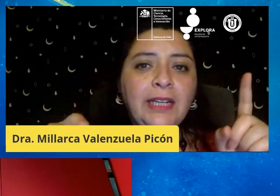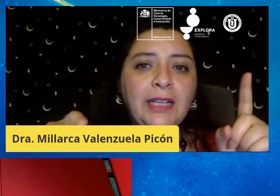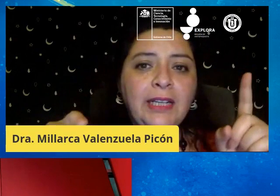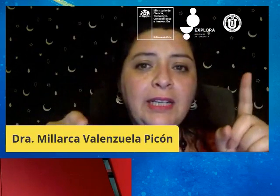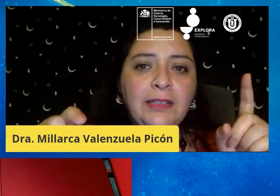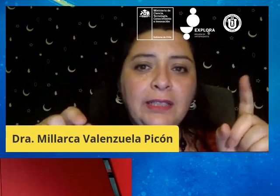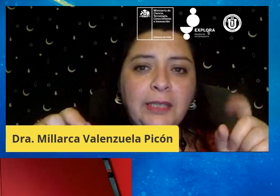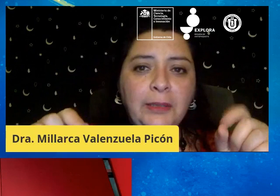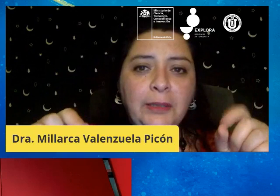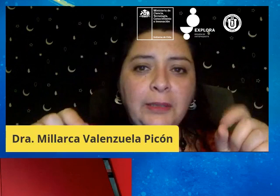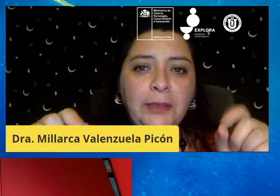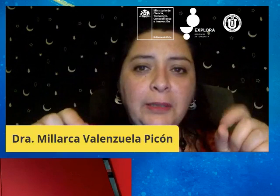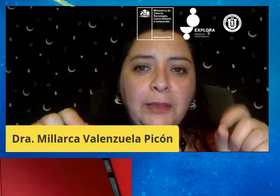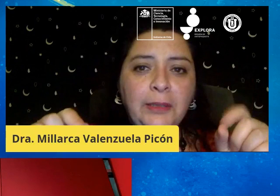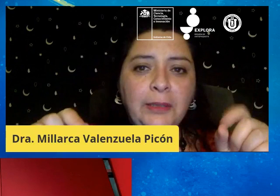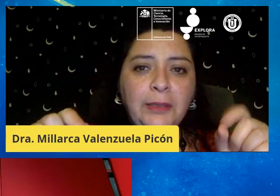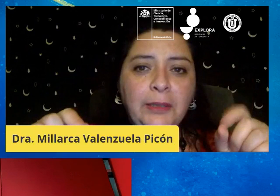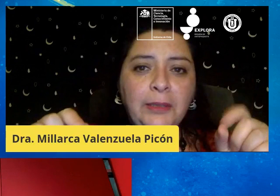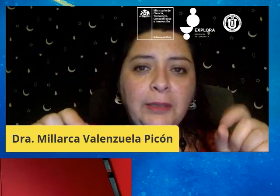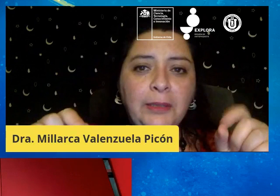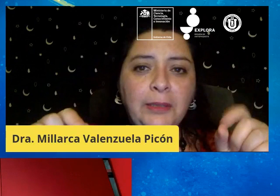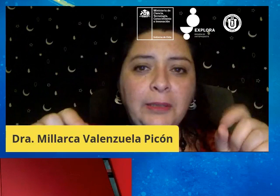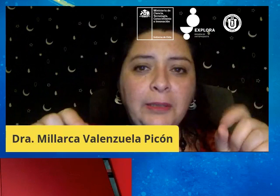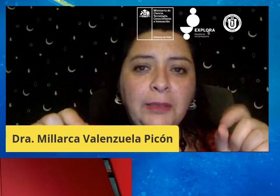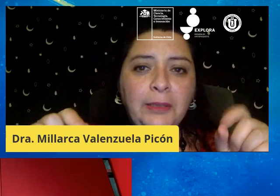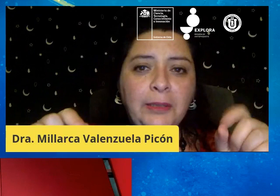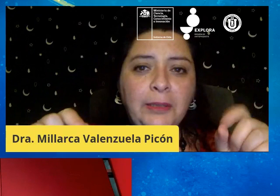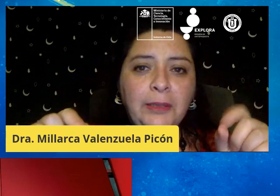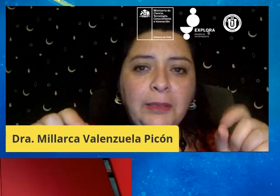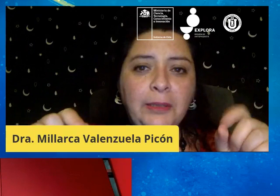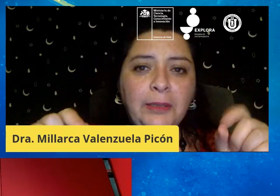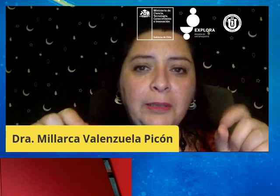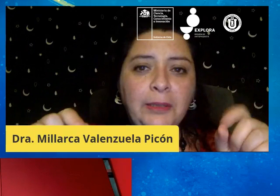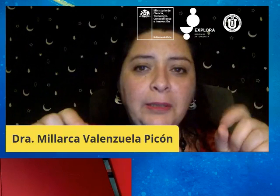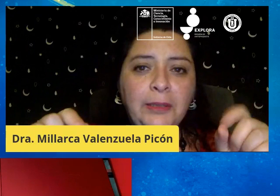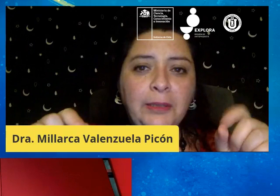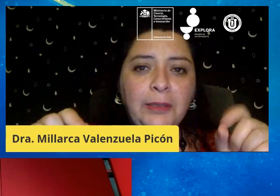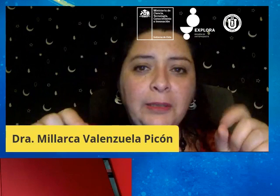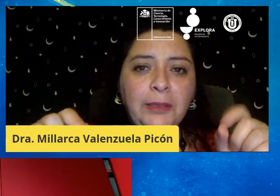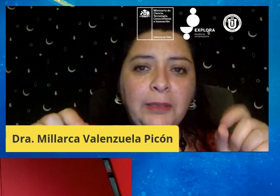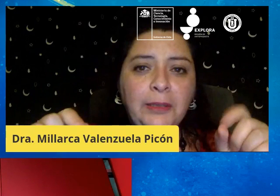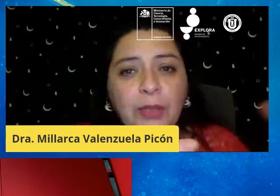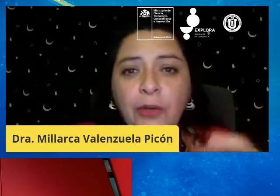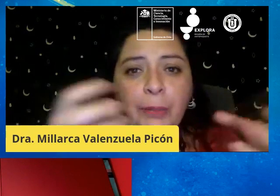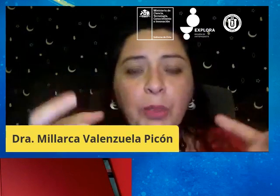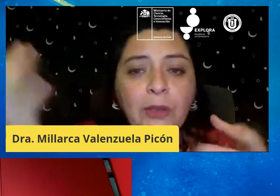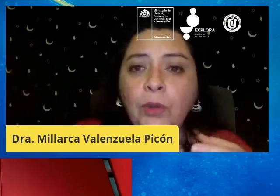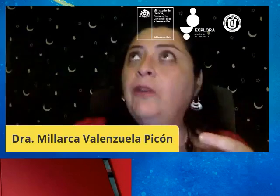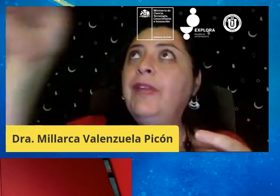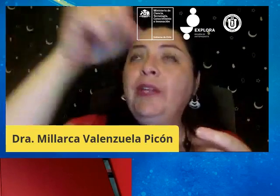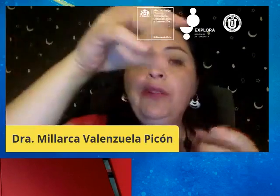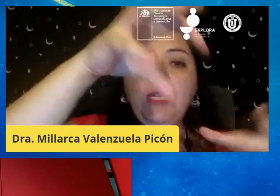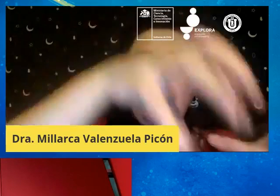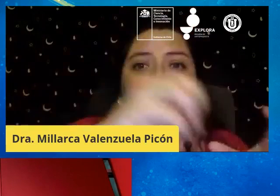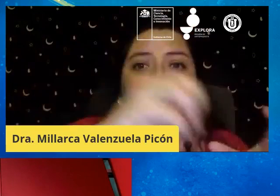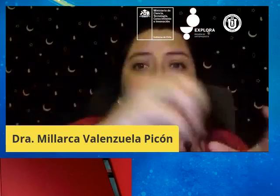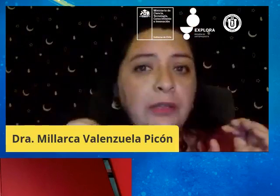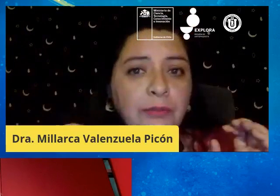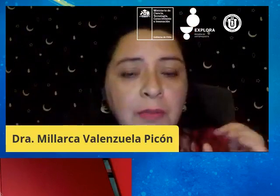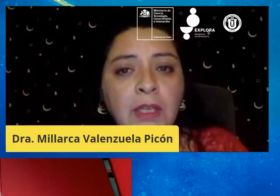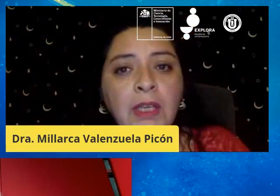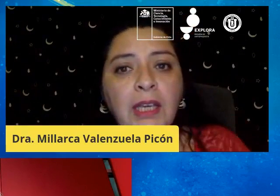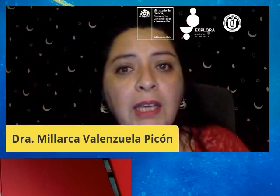edad terrestre. Y eso es de los que las personas los reportan como que los vieron y los